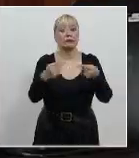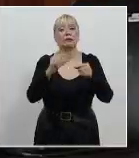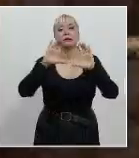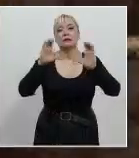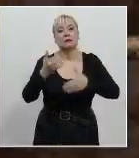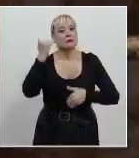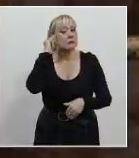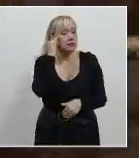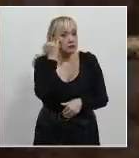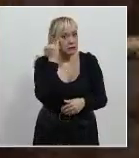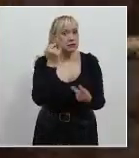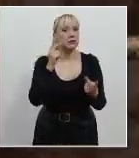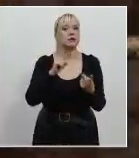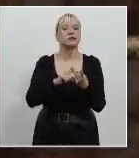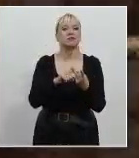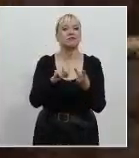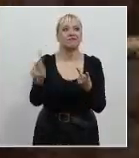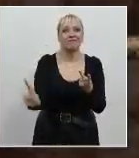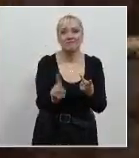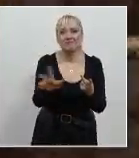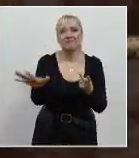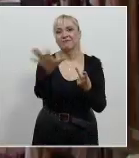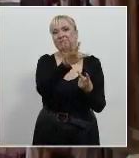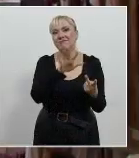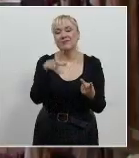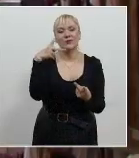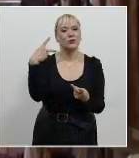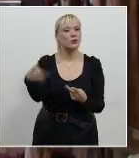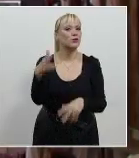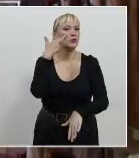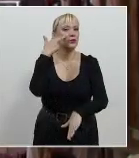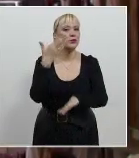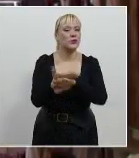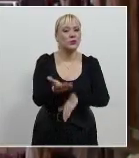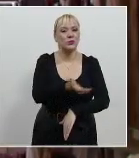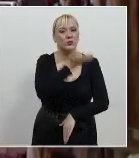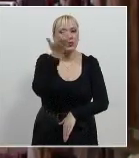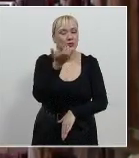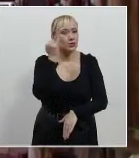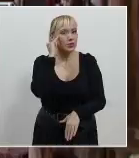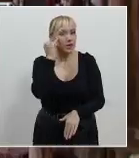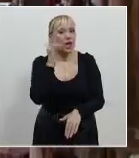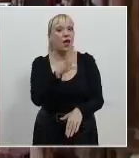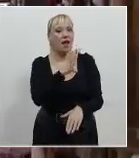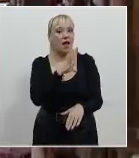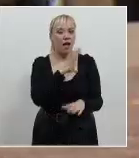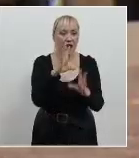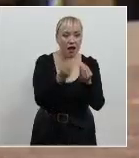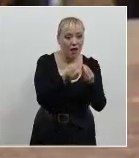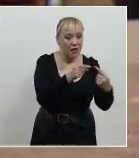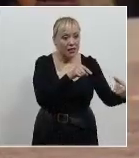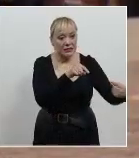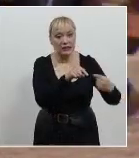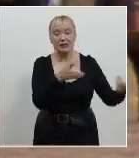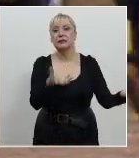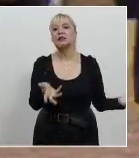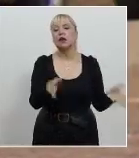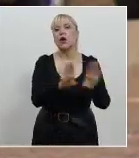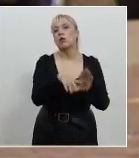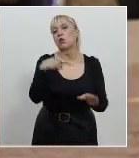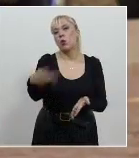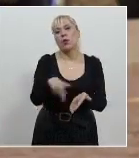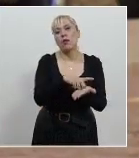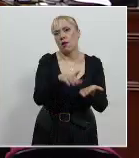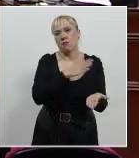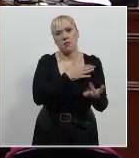de hecho y ejidos reconocidos por autoridades agrarias que también tienen población indígena y que ambas defienden sus derechos sobre